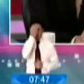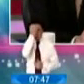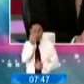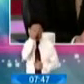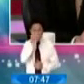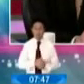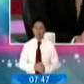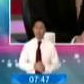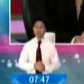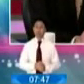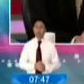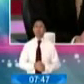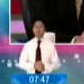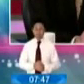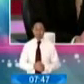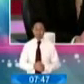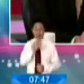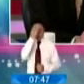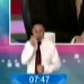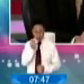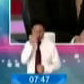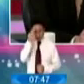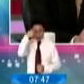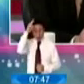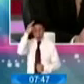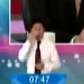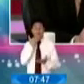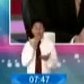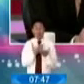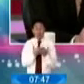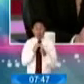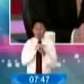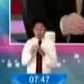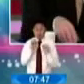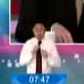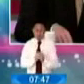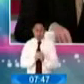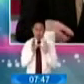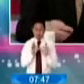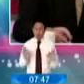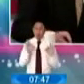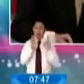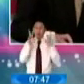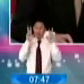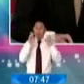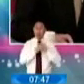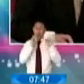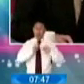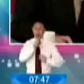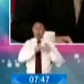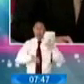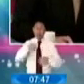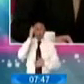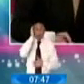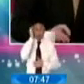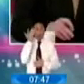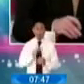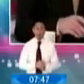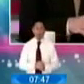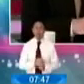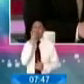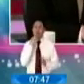días. Buenos días, Roberto. Muchas gracias por la invitación. Estos son temas muy importantes y, como usted dice, que preocupan a la población.